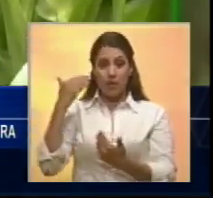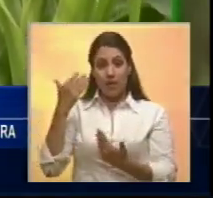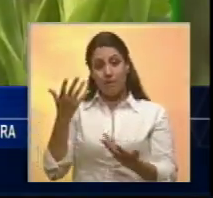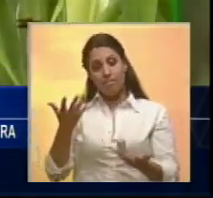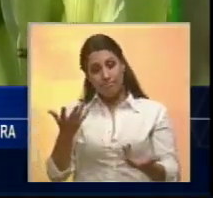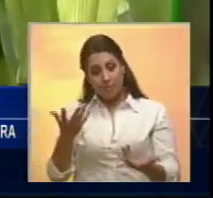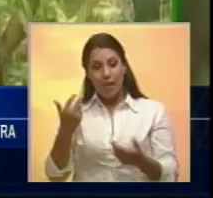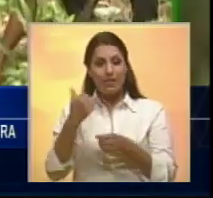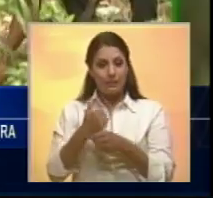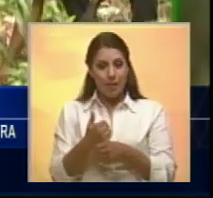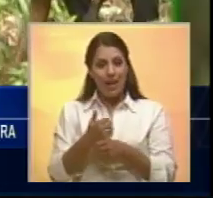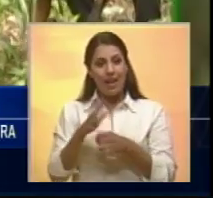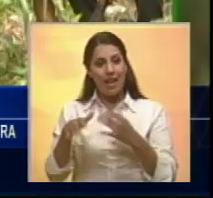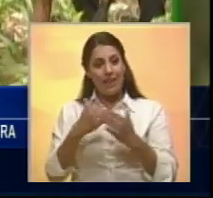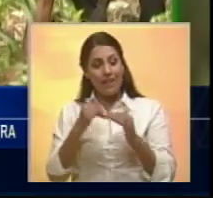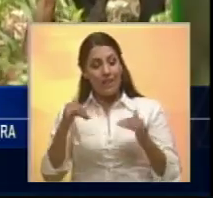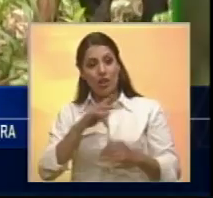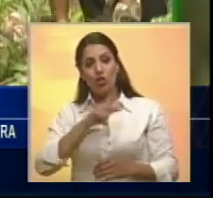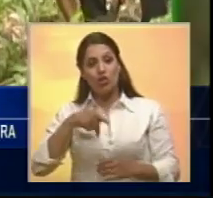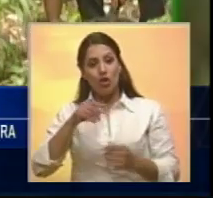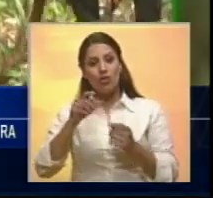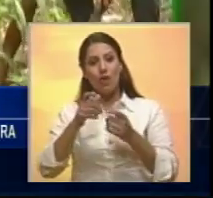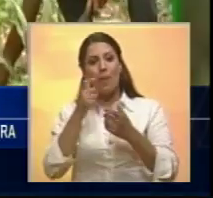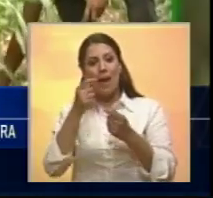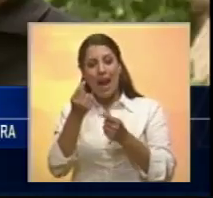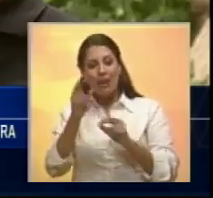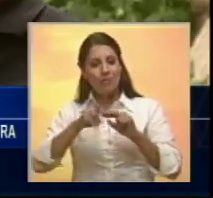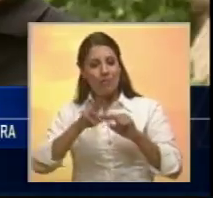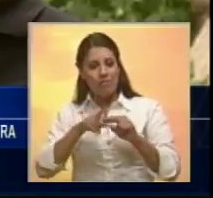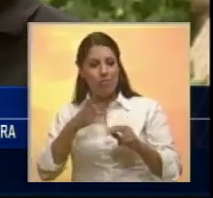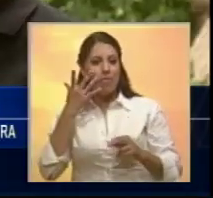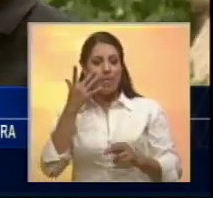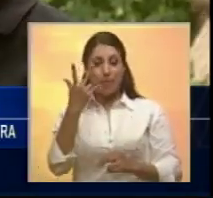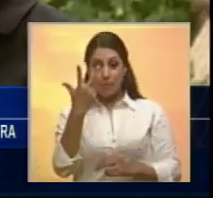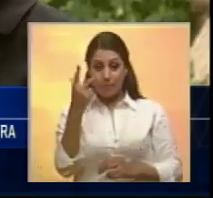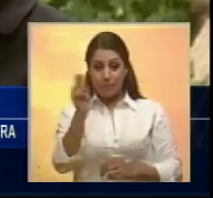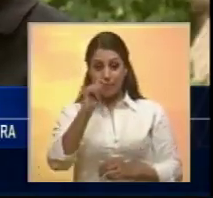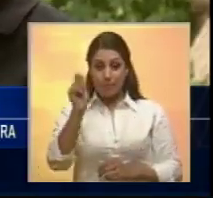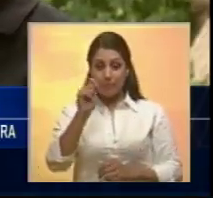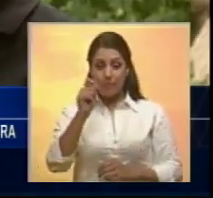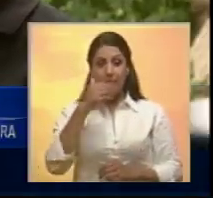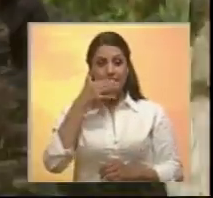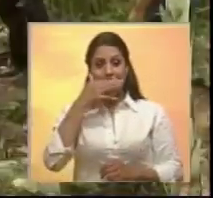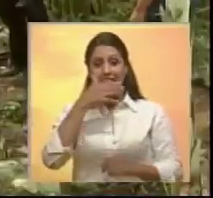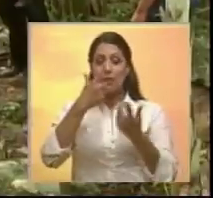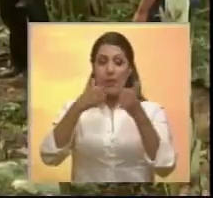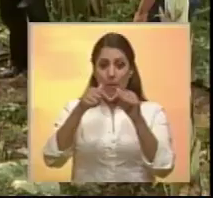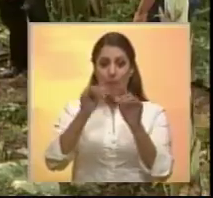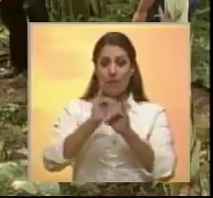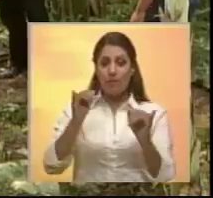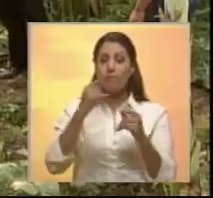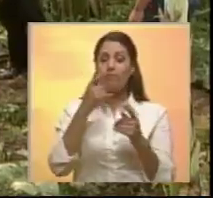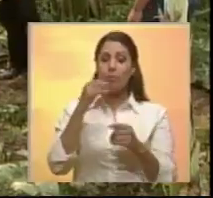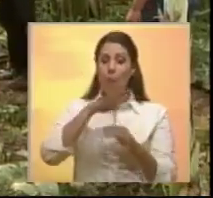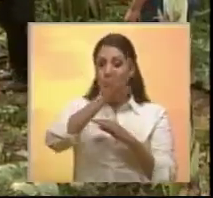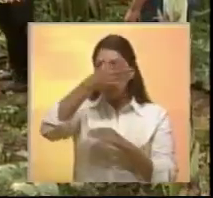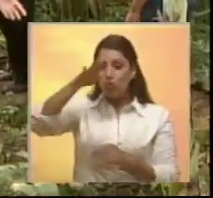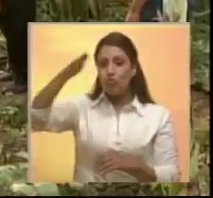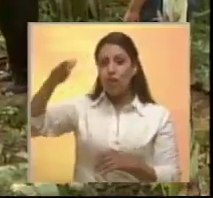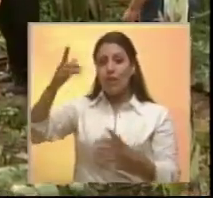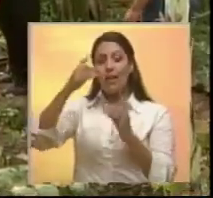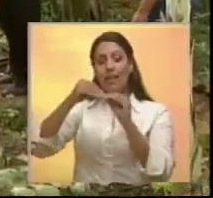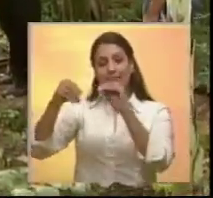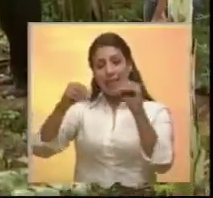entonces esperando que salga. Igualmente las caraotas son los 3 meses, sale el cultivo, pues. Montañas,